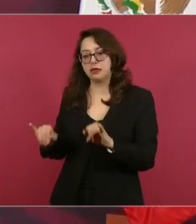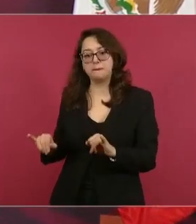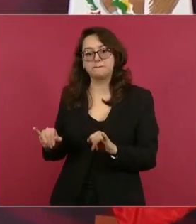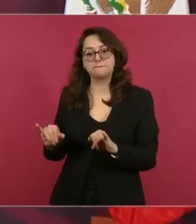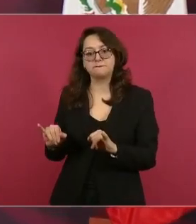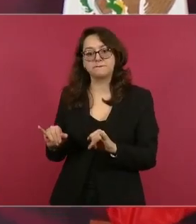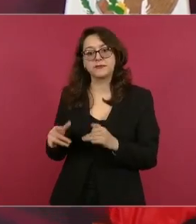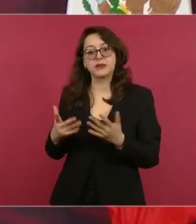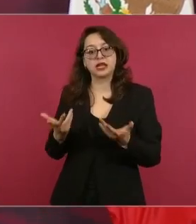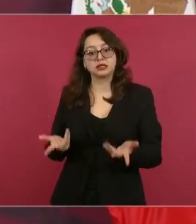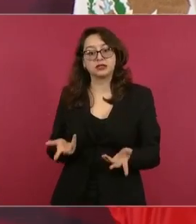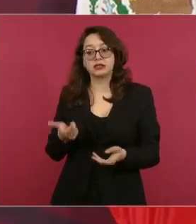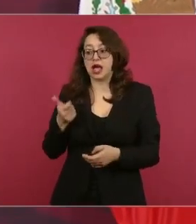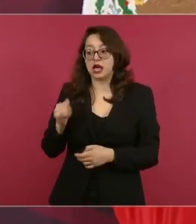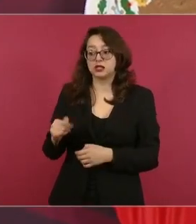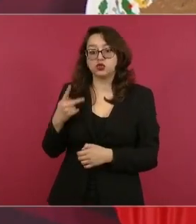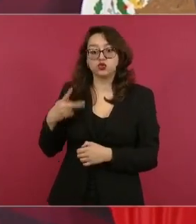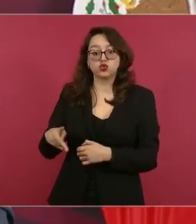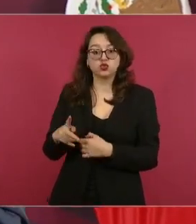estos países.